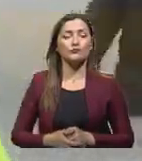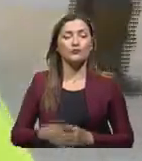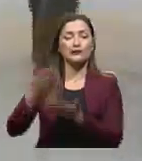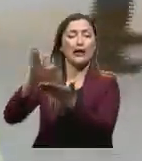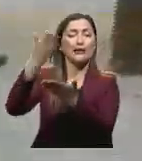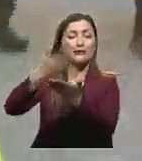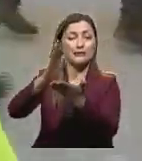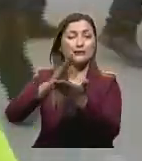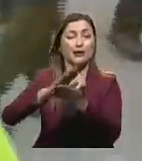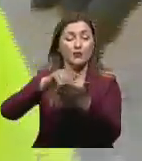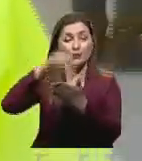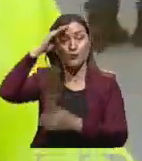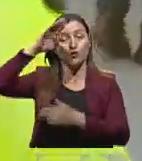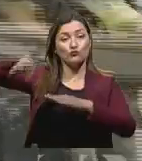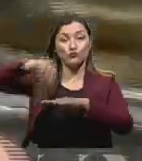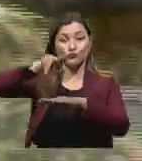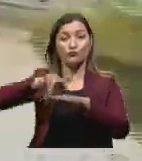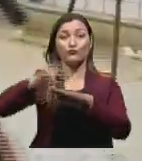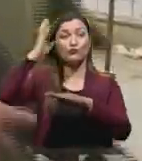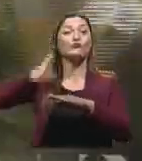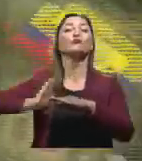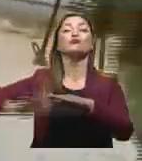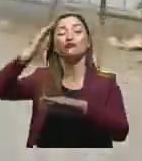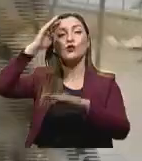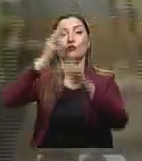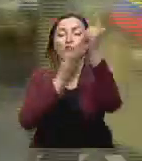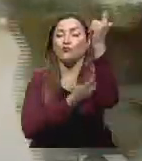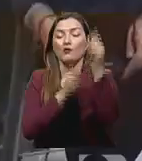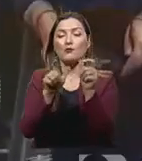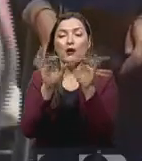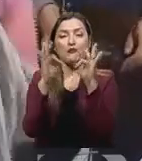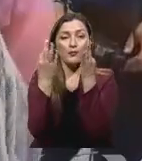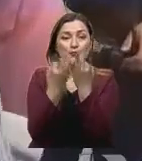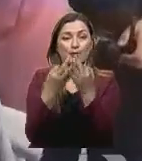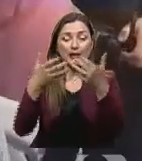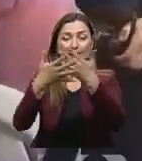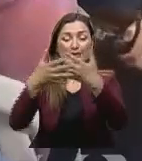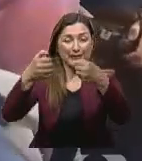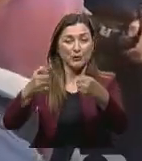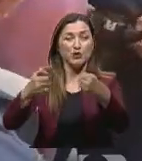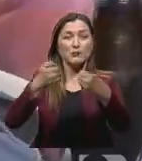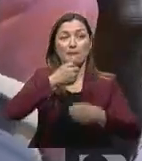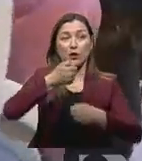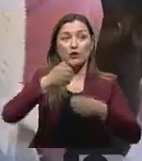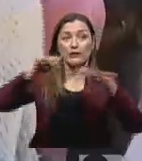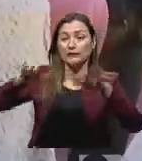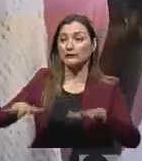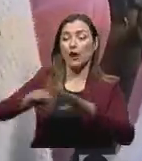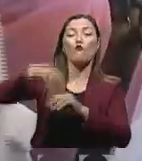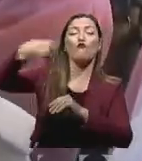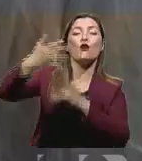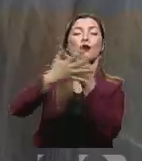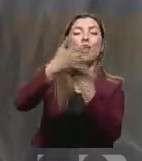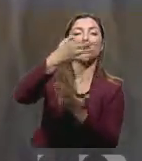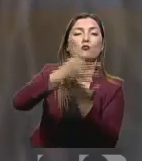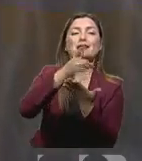es el momento en el que miembros de la Policía Nacional y fuerzas armadas desalojaron a familiares de los ríos y periodistas que se encontraban A las afueras